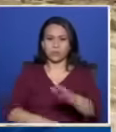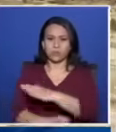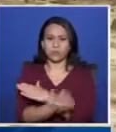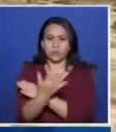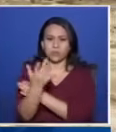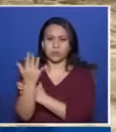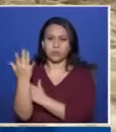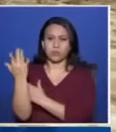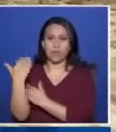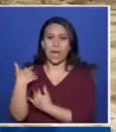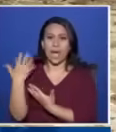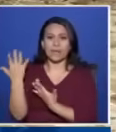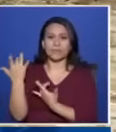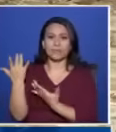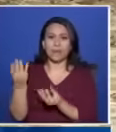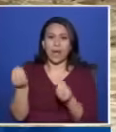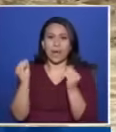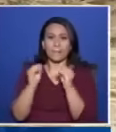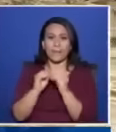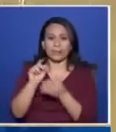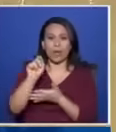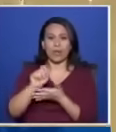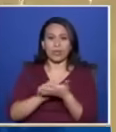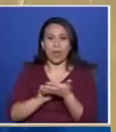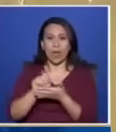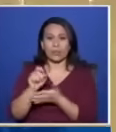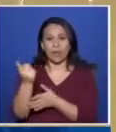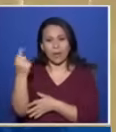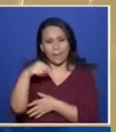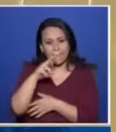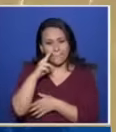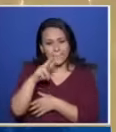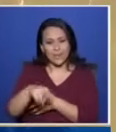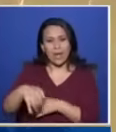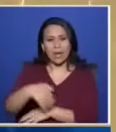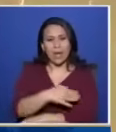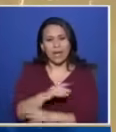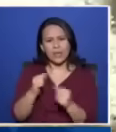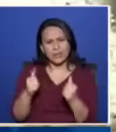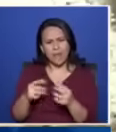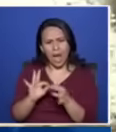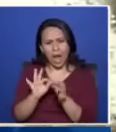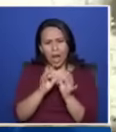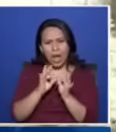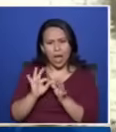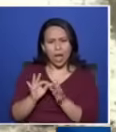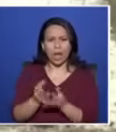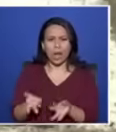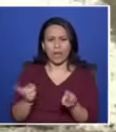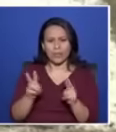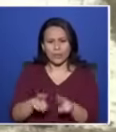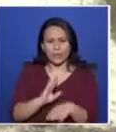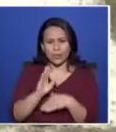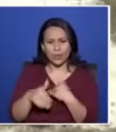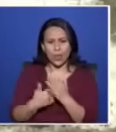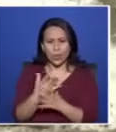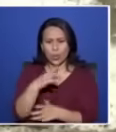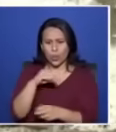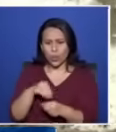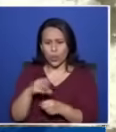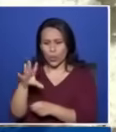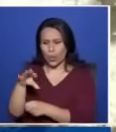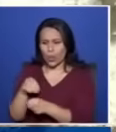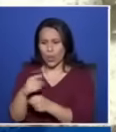Los habitantes esperan además que el contratista deje las calles en buen estado. Han dejado removido y se nos hace